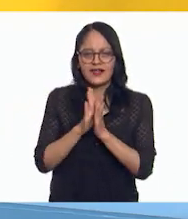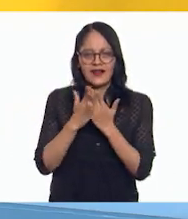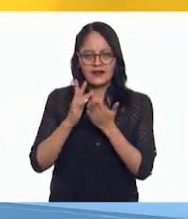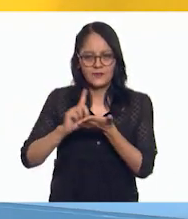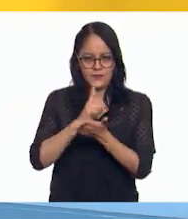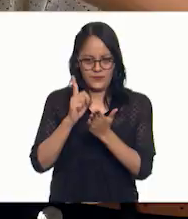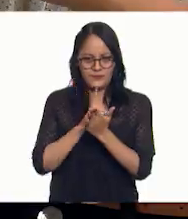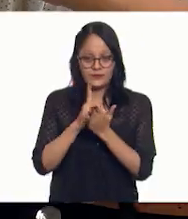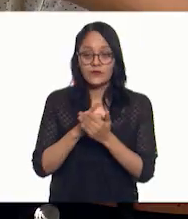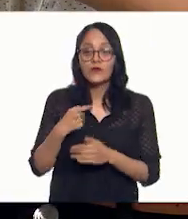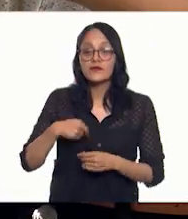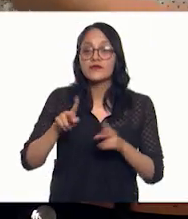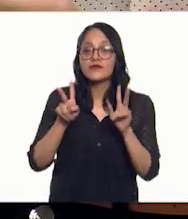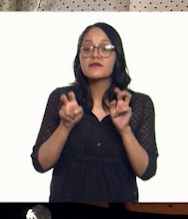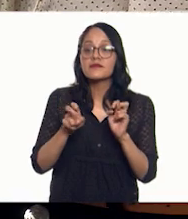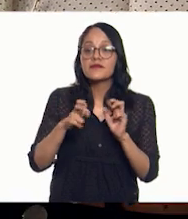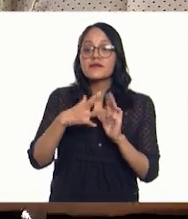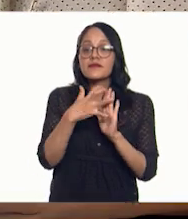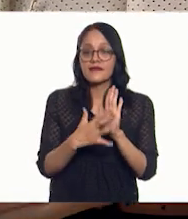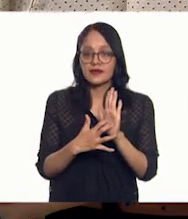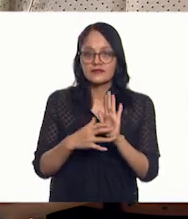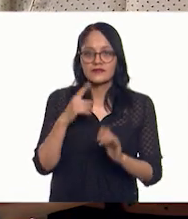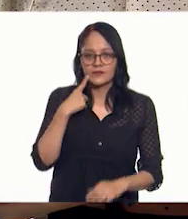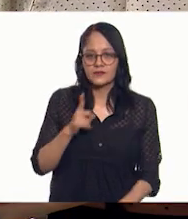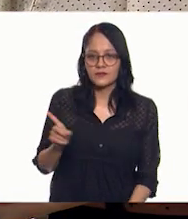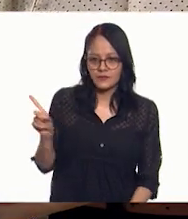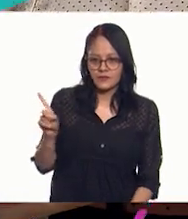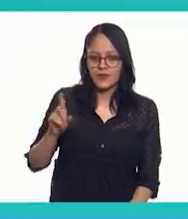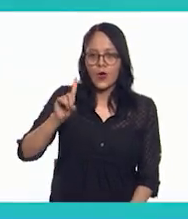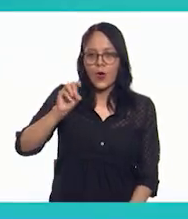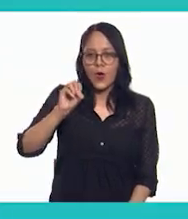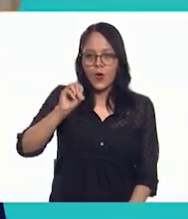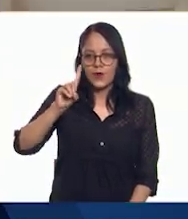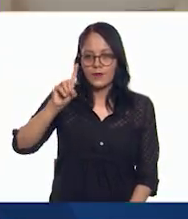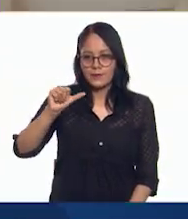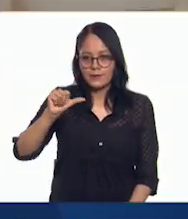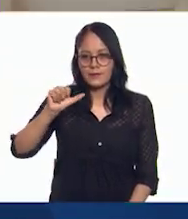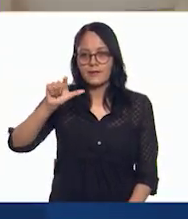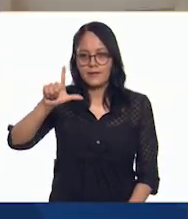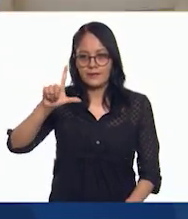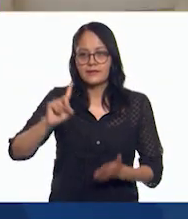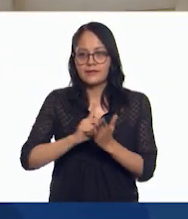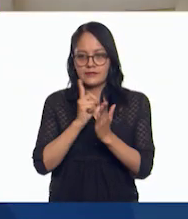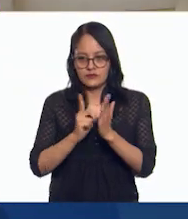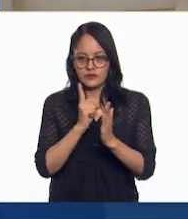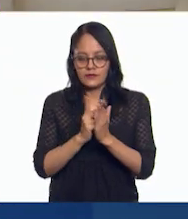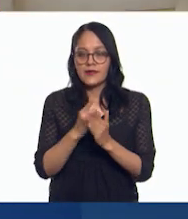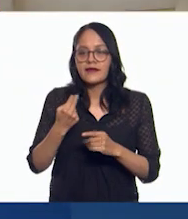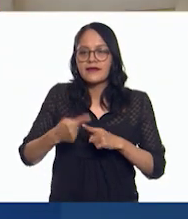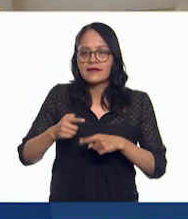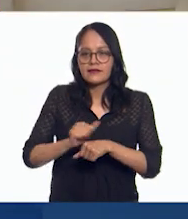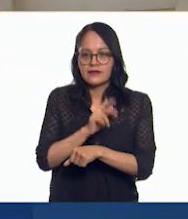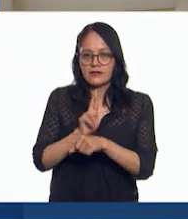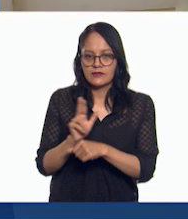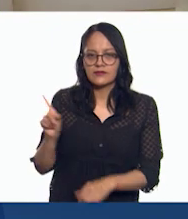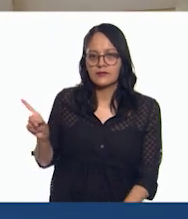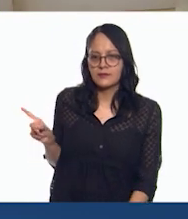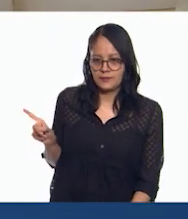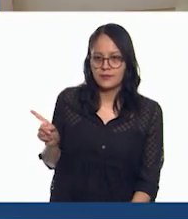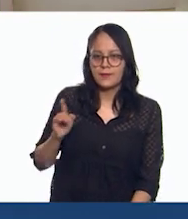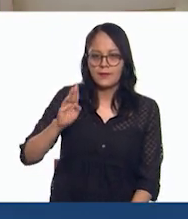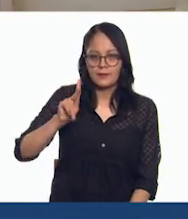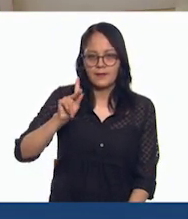El texto se llama Oda al Diccionario. Fue escrito por Pablo Neruda y pertenece al libro Nuevas